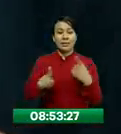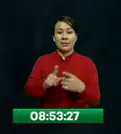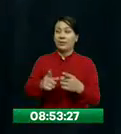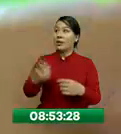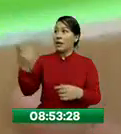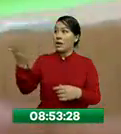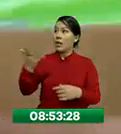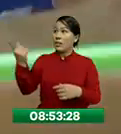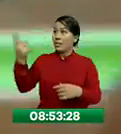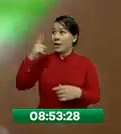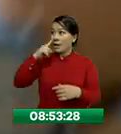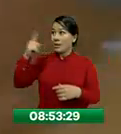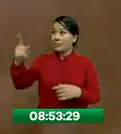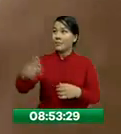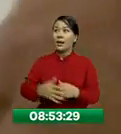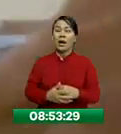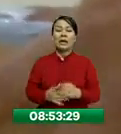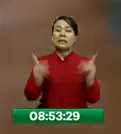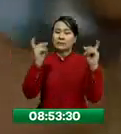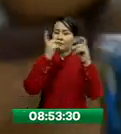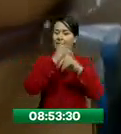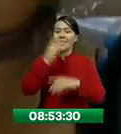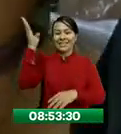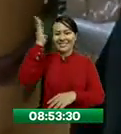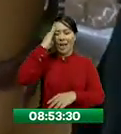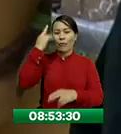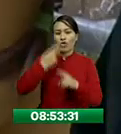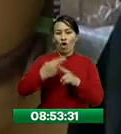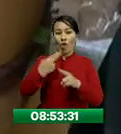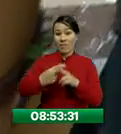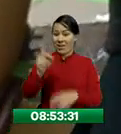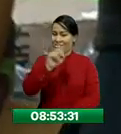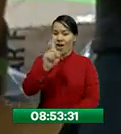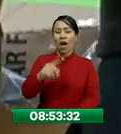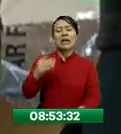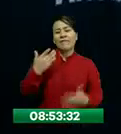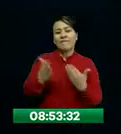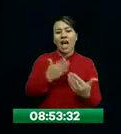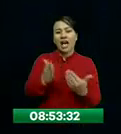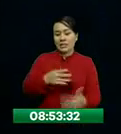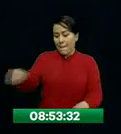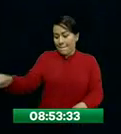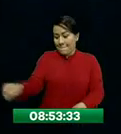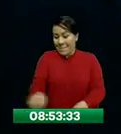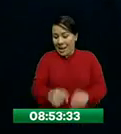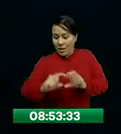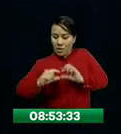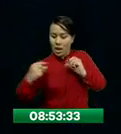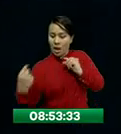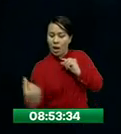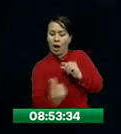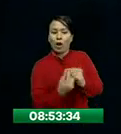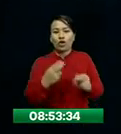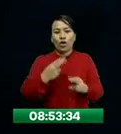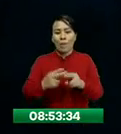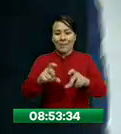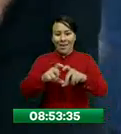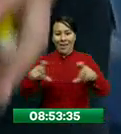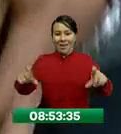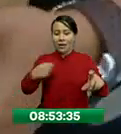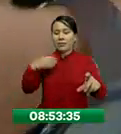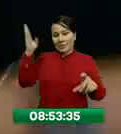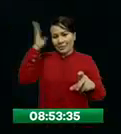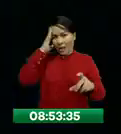pero no será complicado conseguir a los responsables, puesto que dejaron sus datos en los documentos.